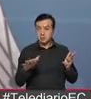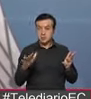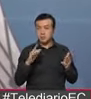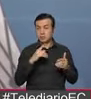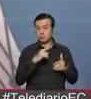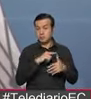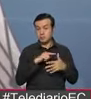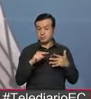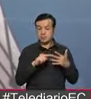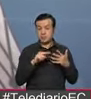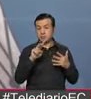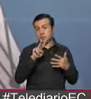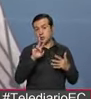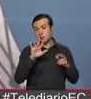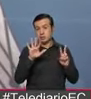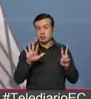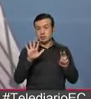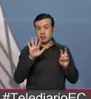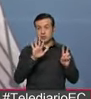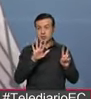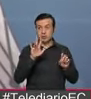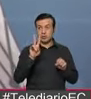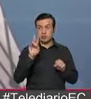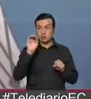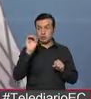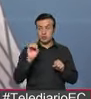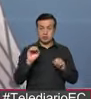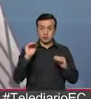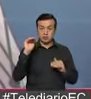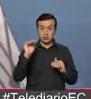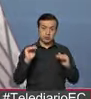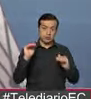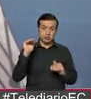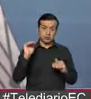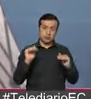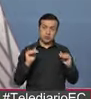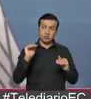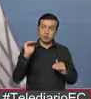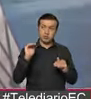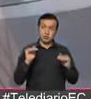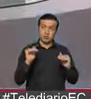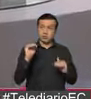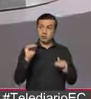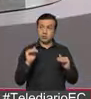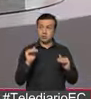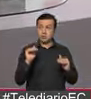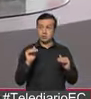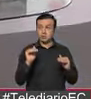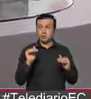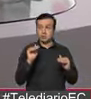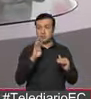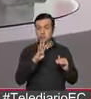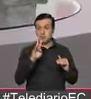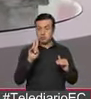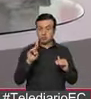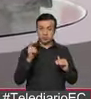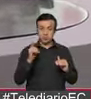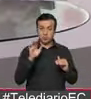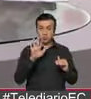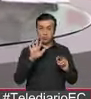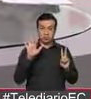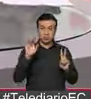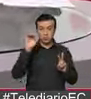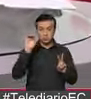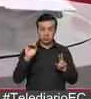el 27 y el 72 por ciento digamos y del 42 y 57 por